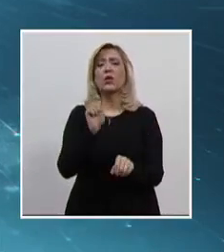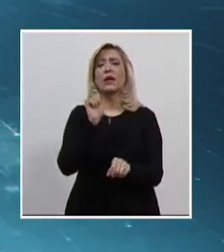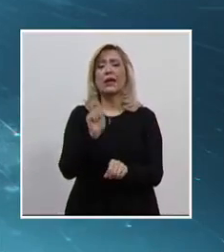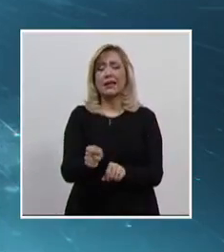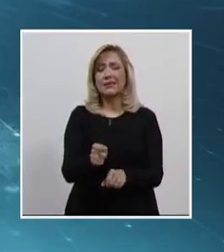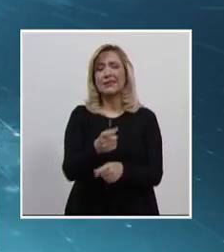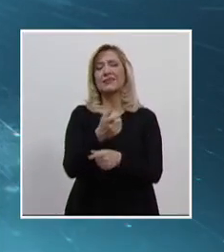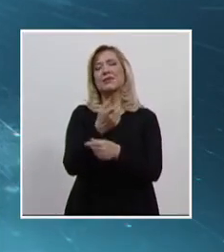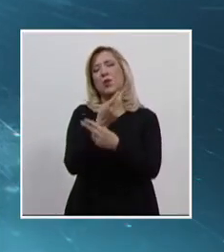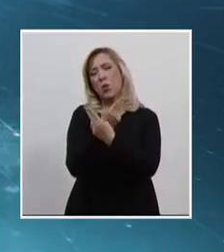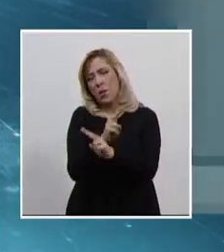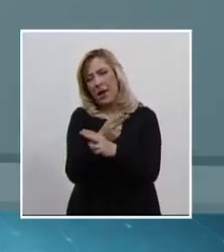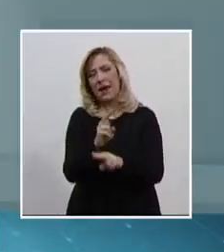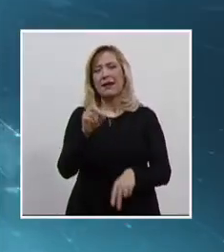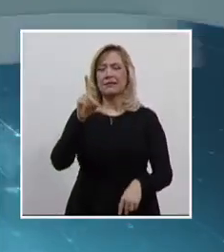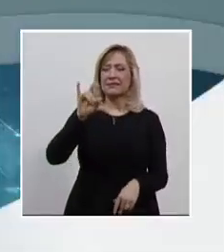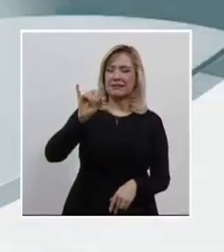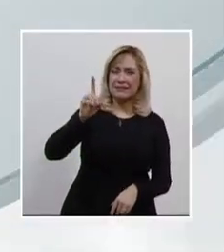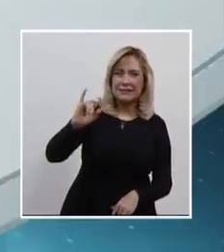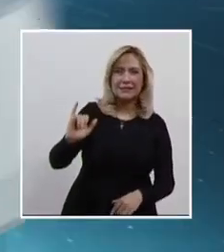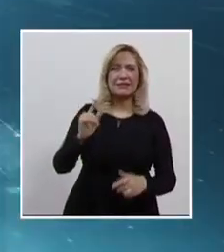de plataformas digitales.